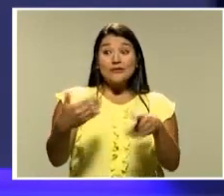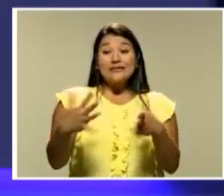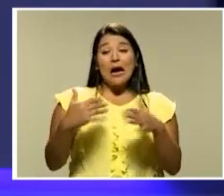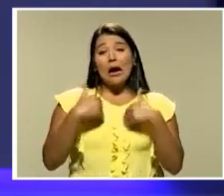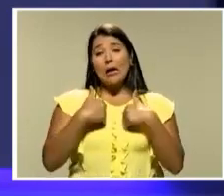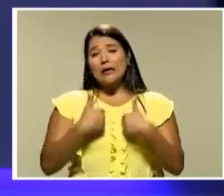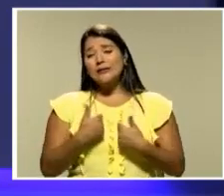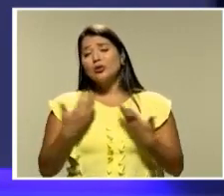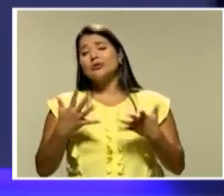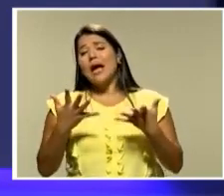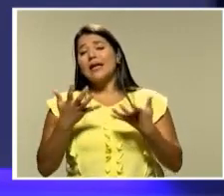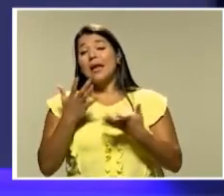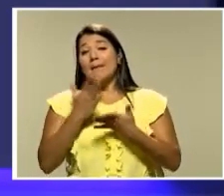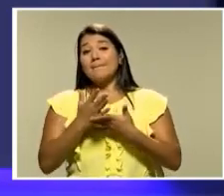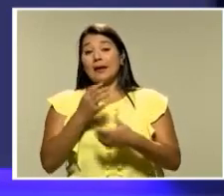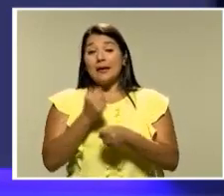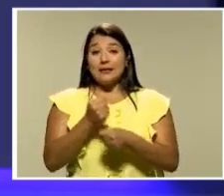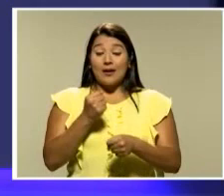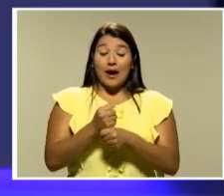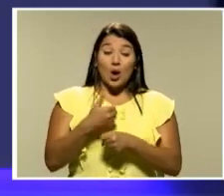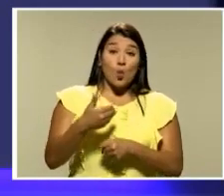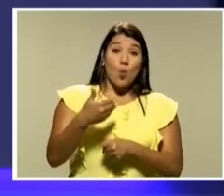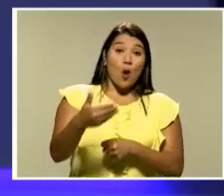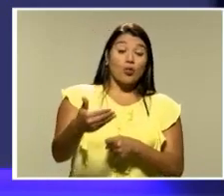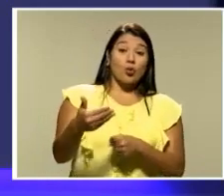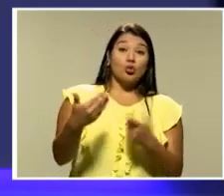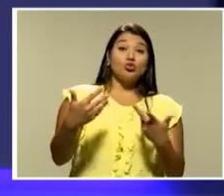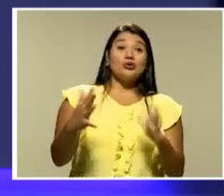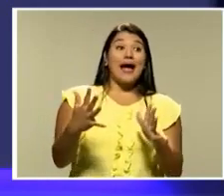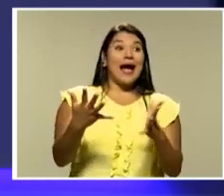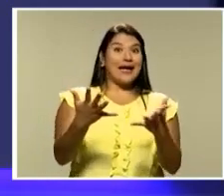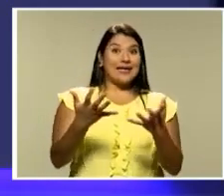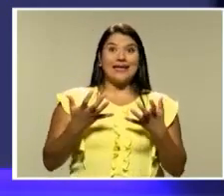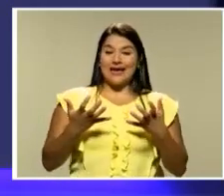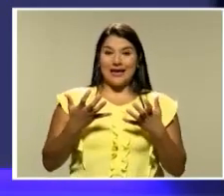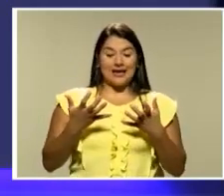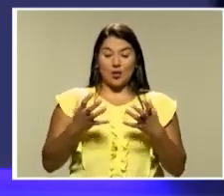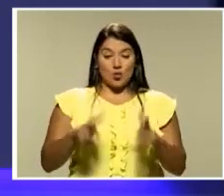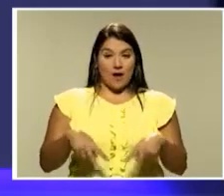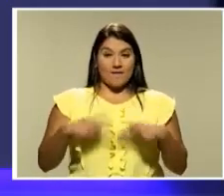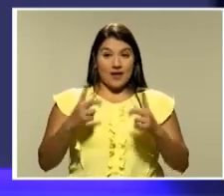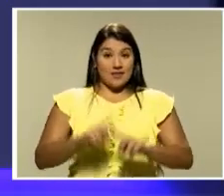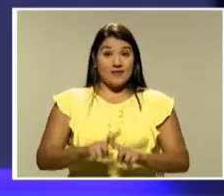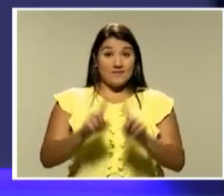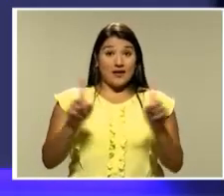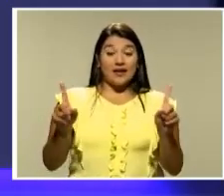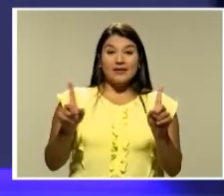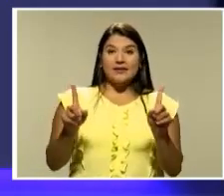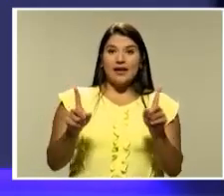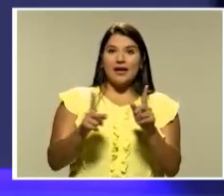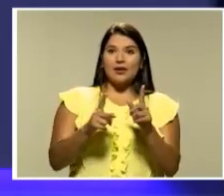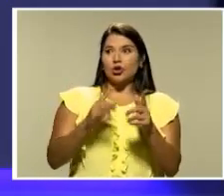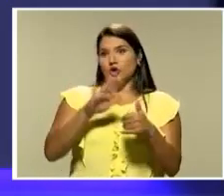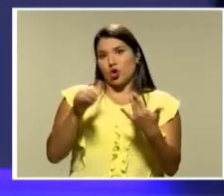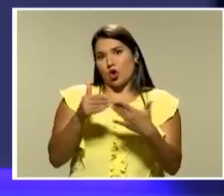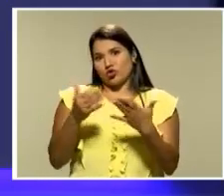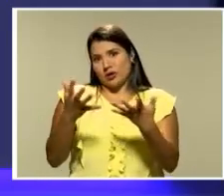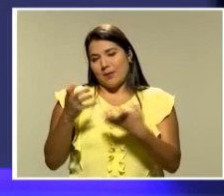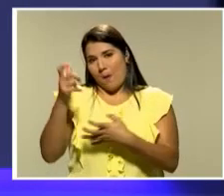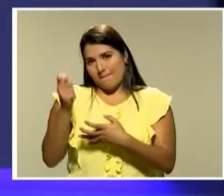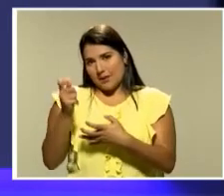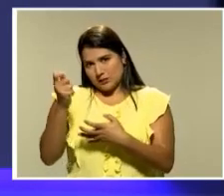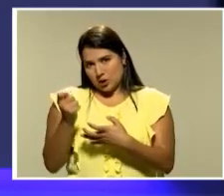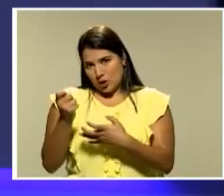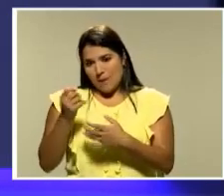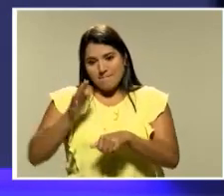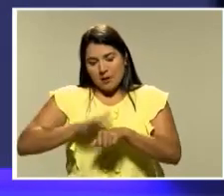cuando ya se quiere serenar, cuando quiere dar un horizonte distinto a su vida, tener un ingreso que le